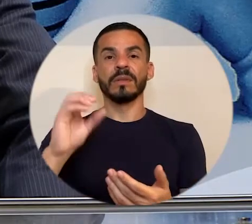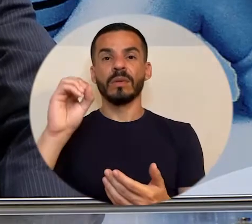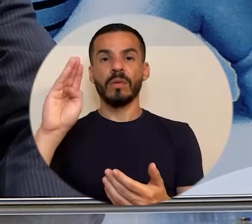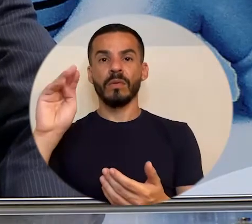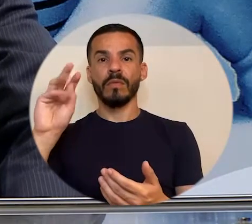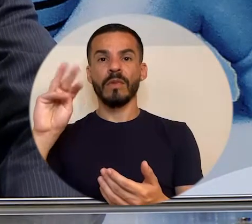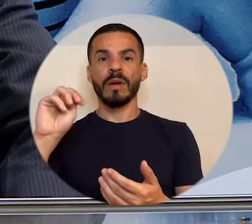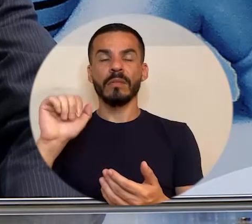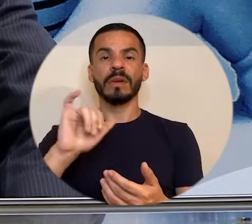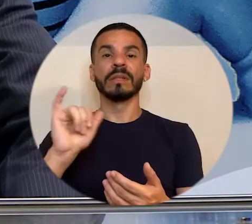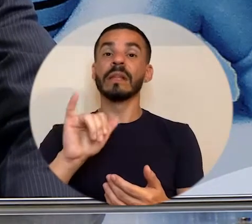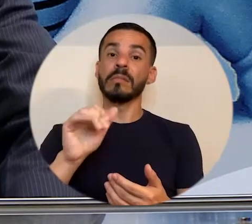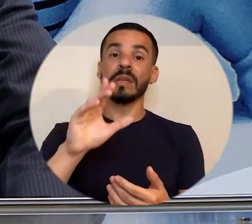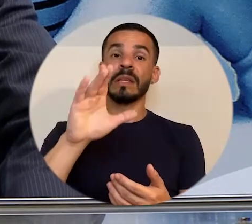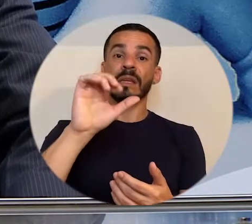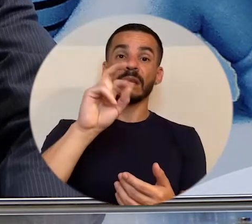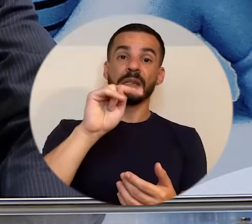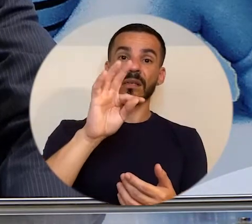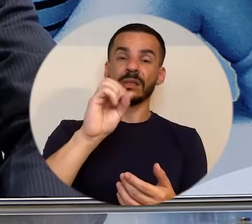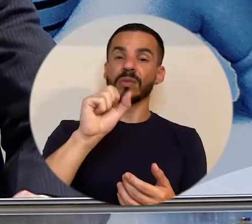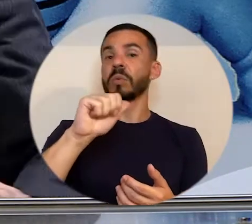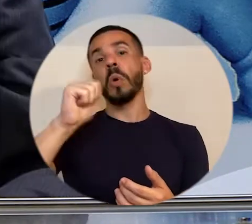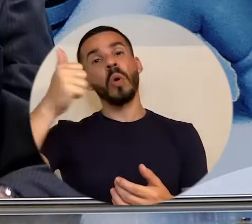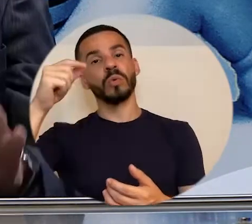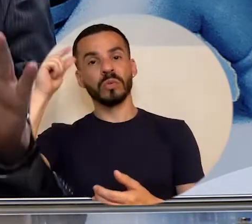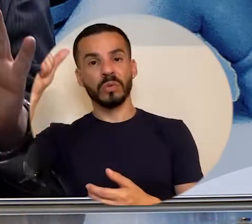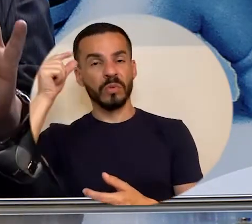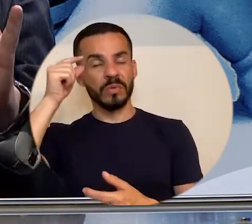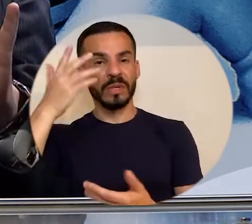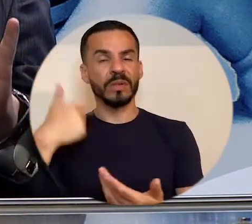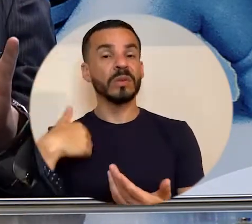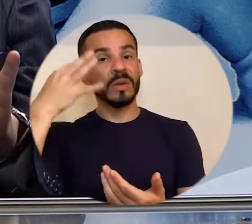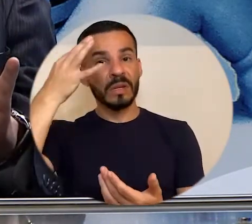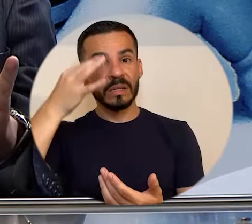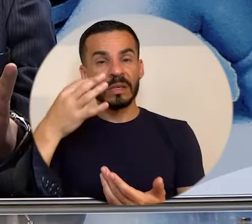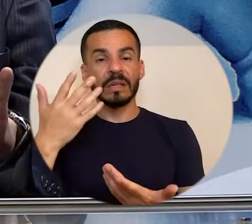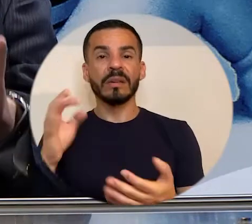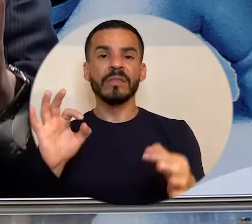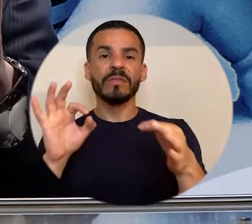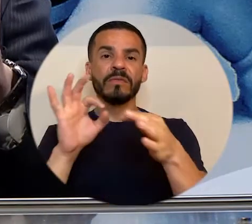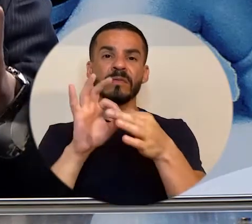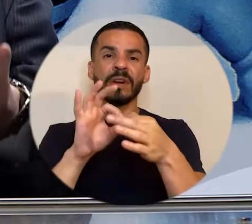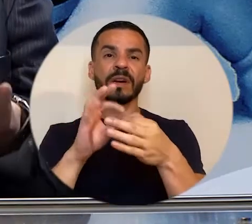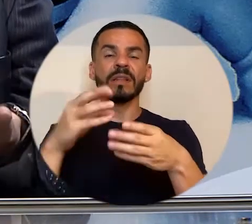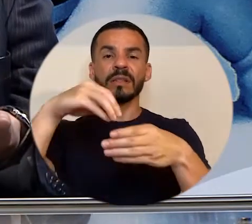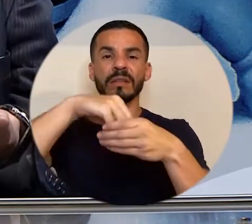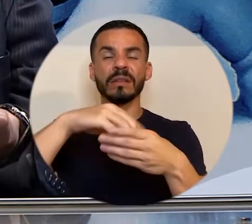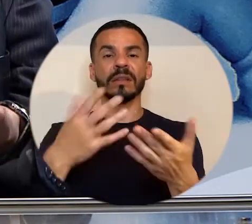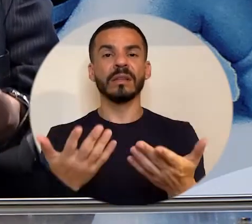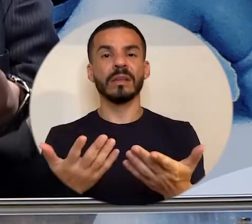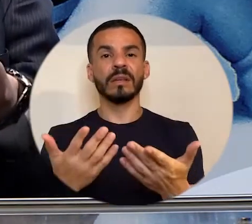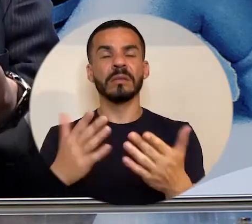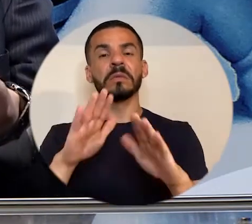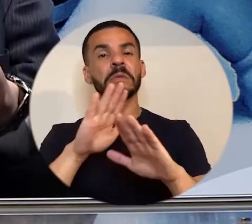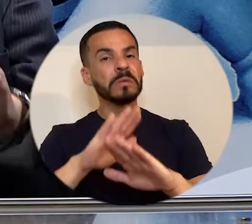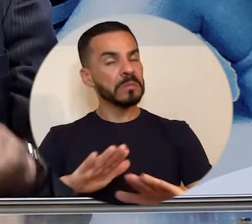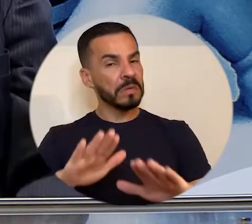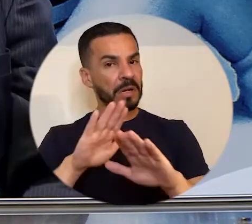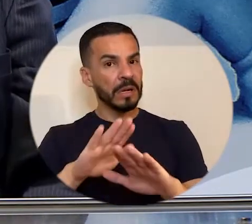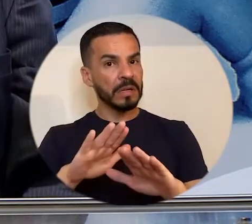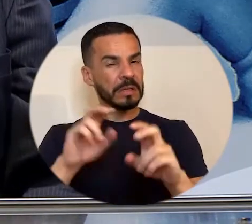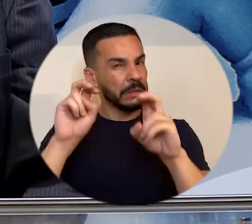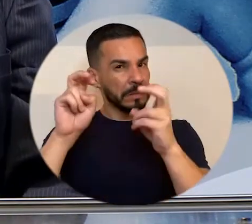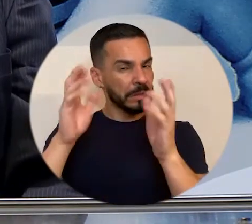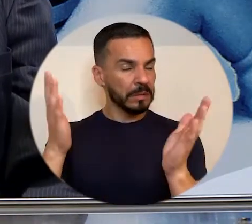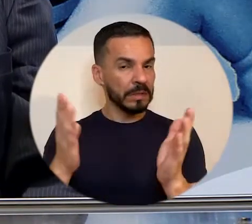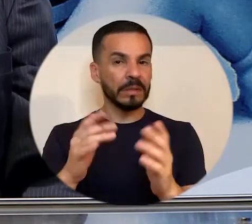Obama, sino con el presidente Clinton y con otros gobiernos. Creo que han sido relaciones dentro de lo que es tranquilas,